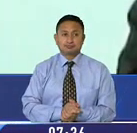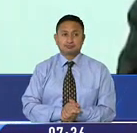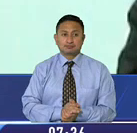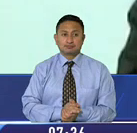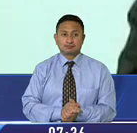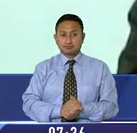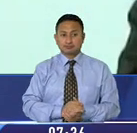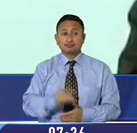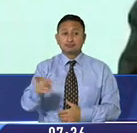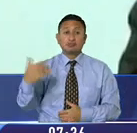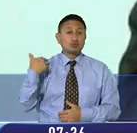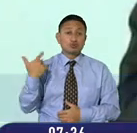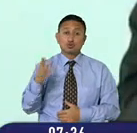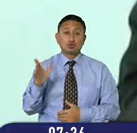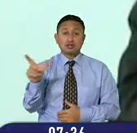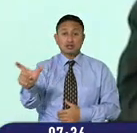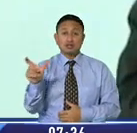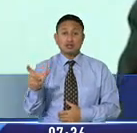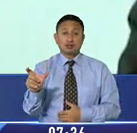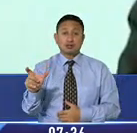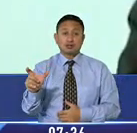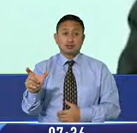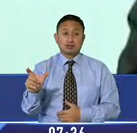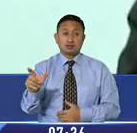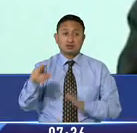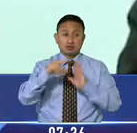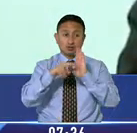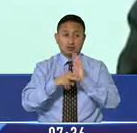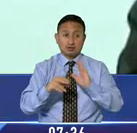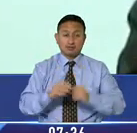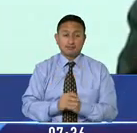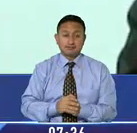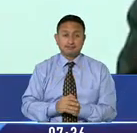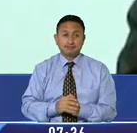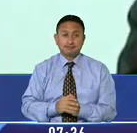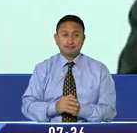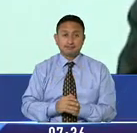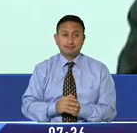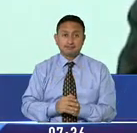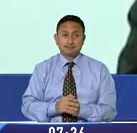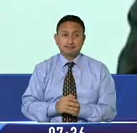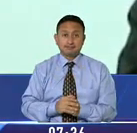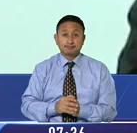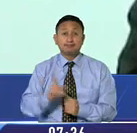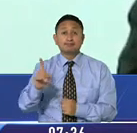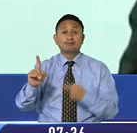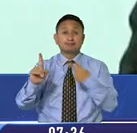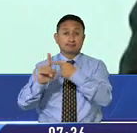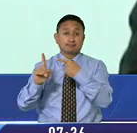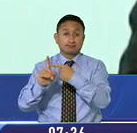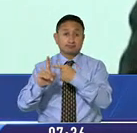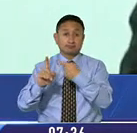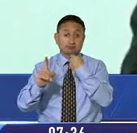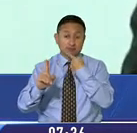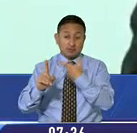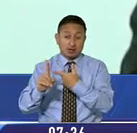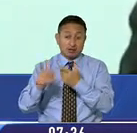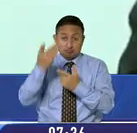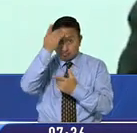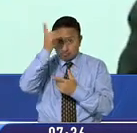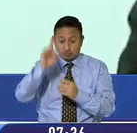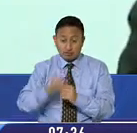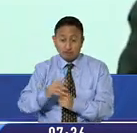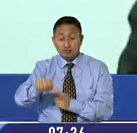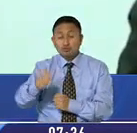por no contar o no cumplir con esta norma, y él o este ciudadano obviamente va a tener la opción de utilizar